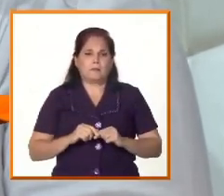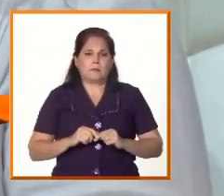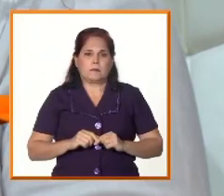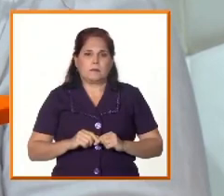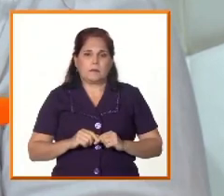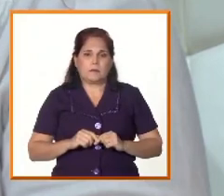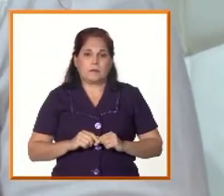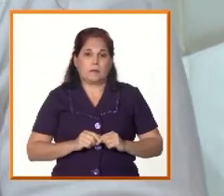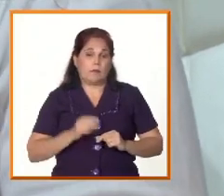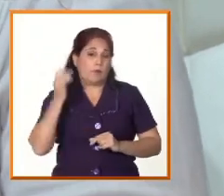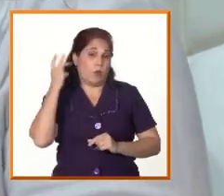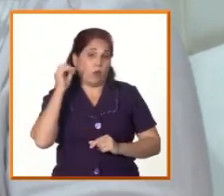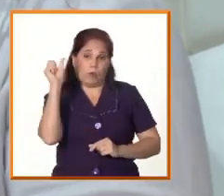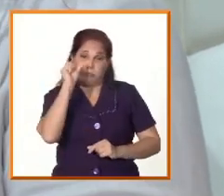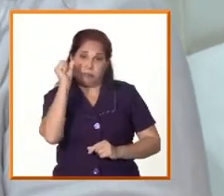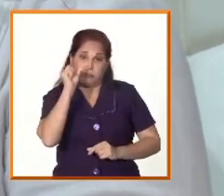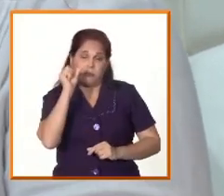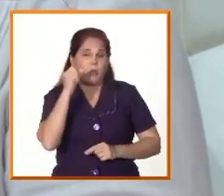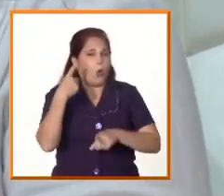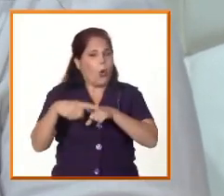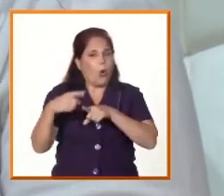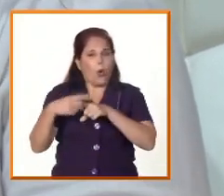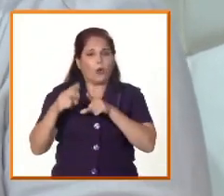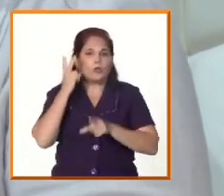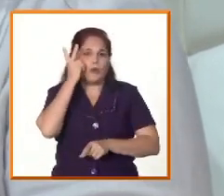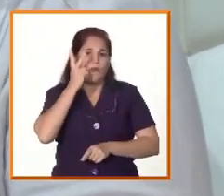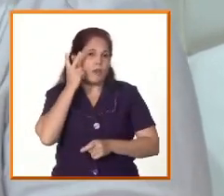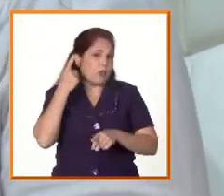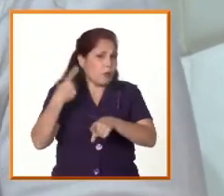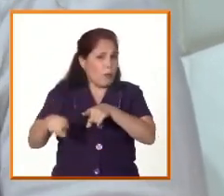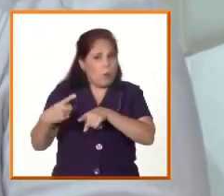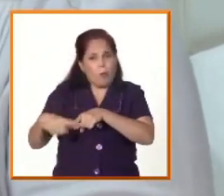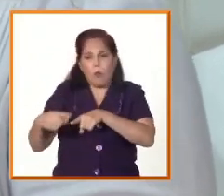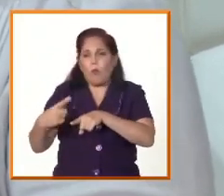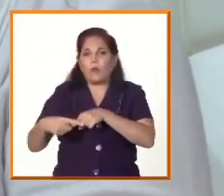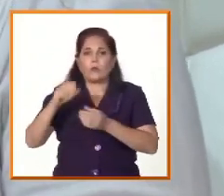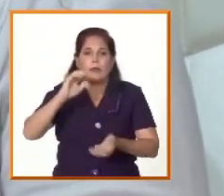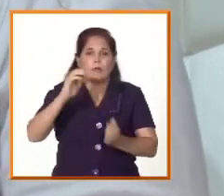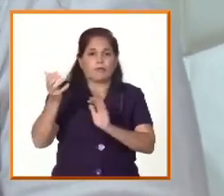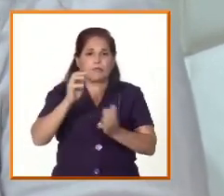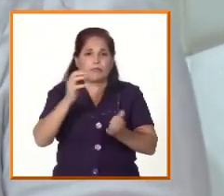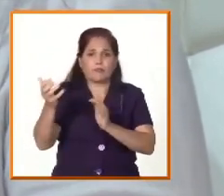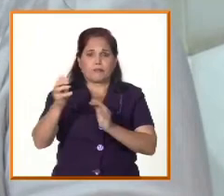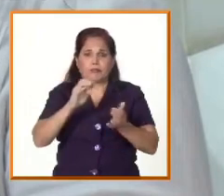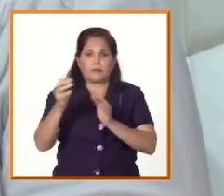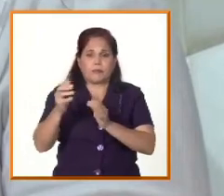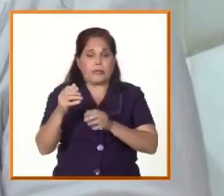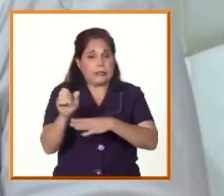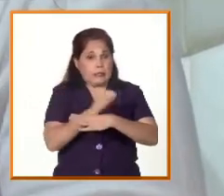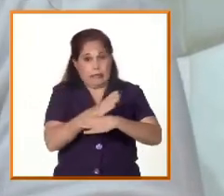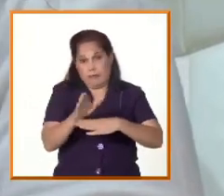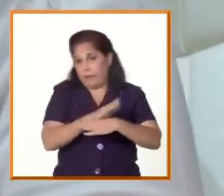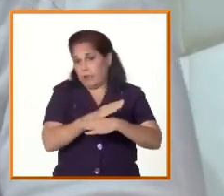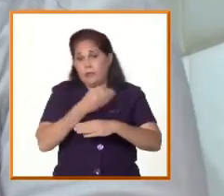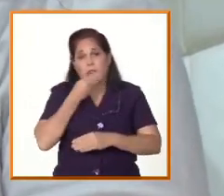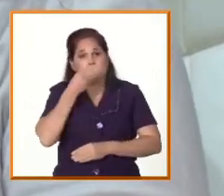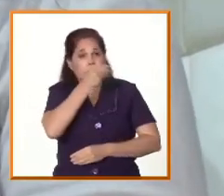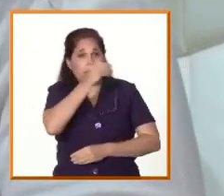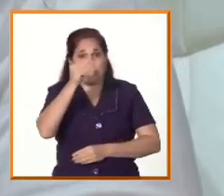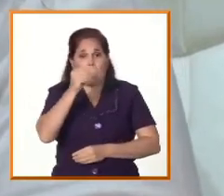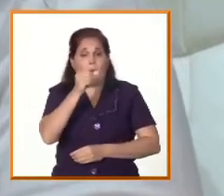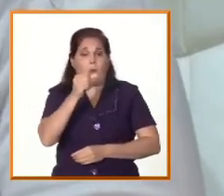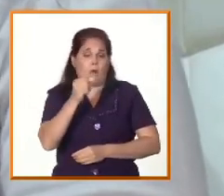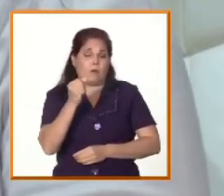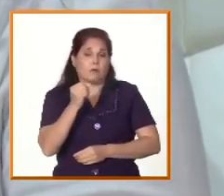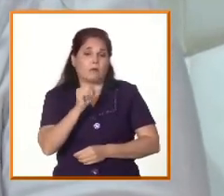cuando hablamos de bebida alcohólica solamente nos hablamos de ron sino de de coctelería de un grupo de surtidos que nosotros hacemos las empresas